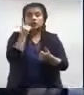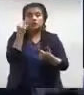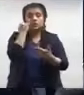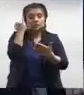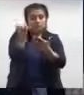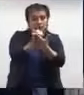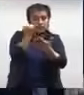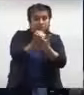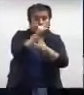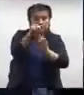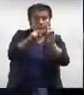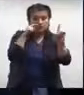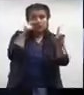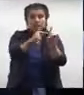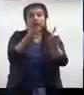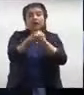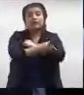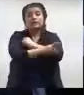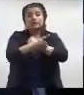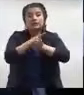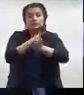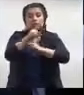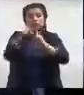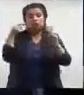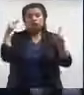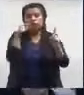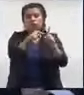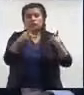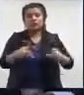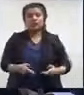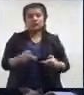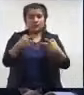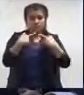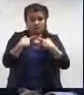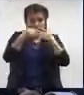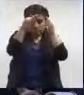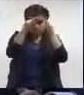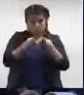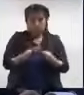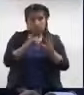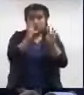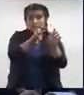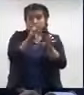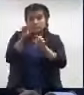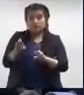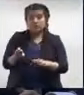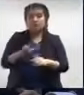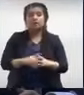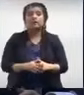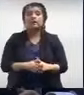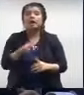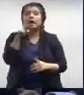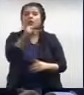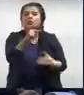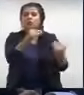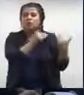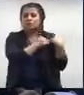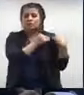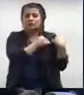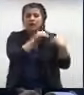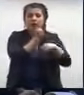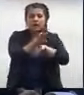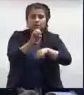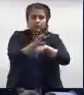Investigación Especializadas en Delitos contra la Vida e Integridad de las Personas. Es la encargada de